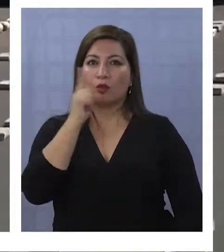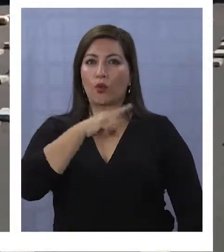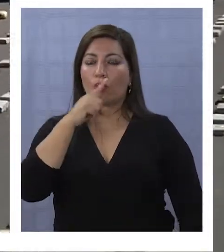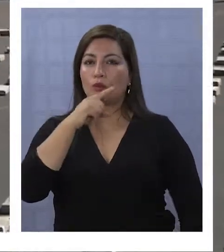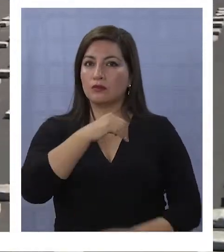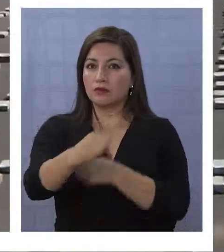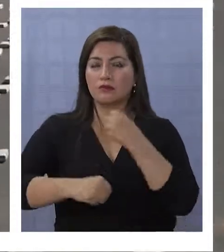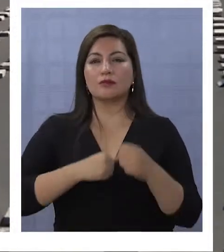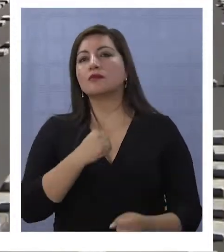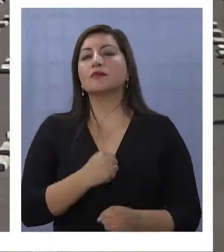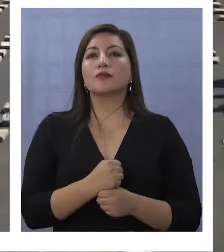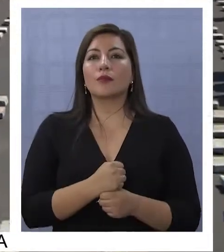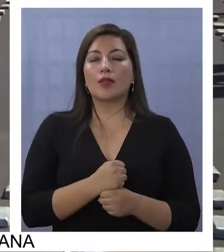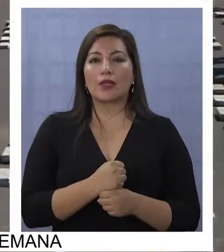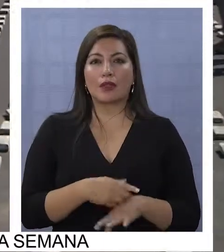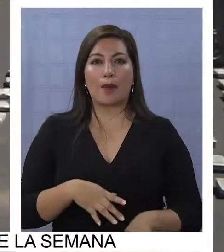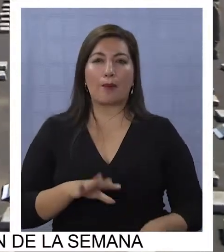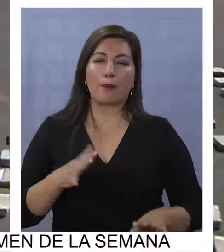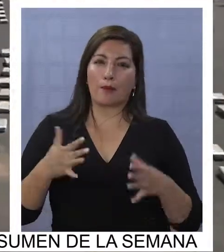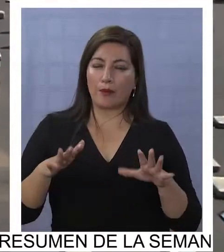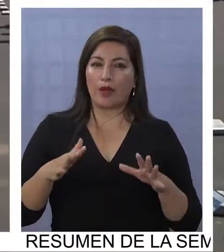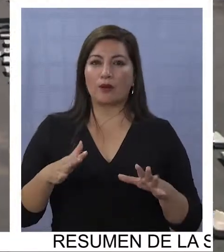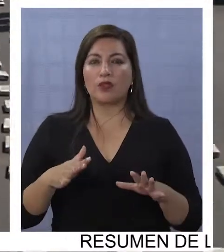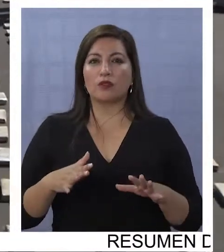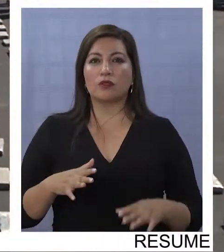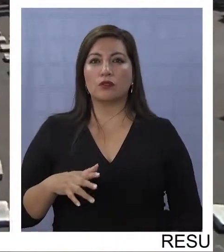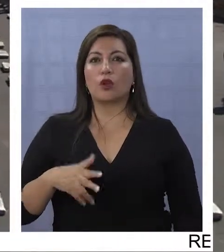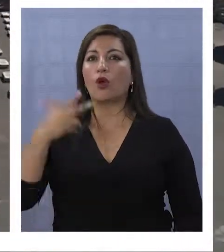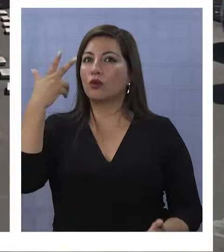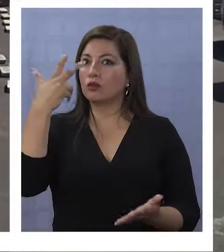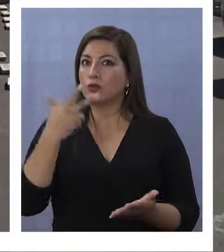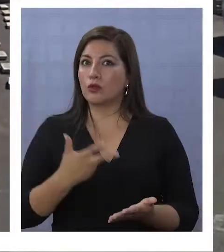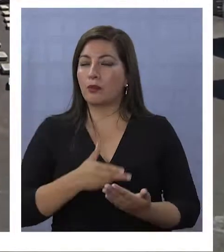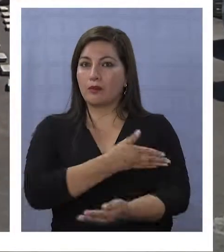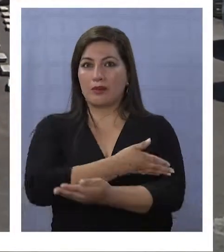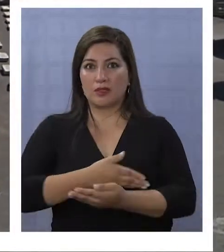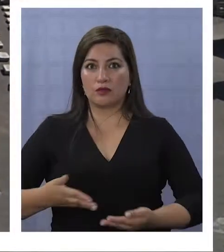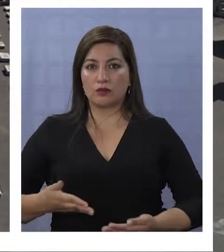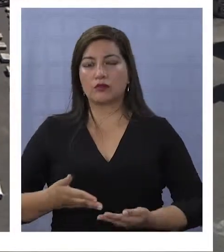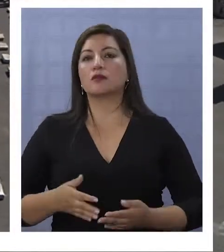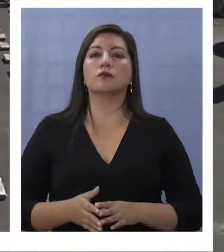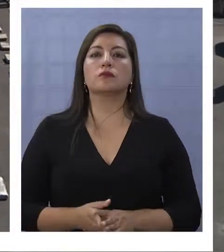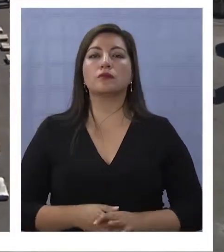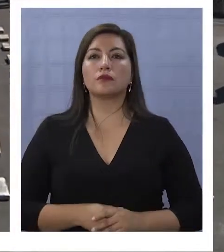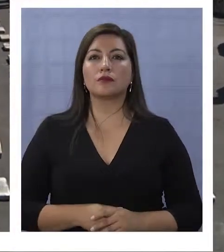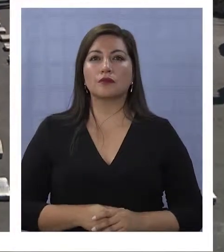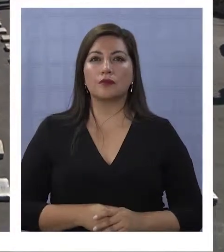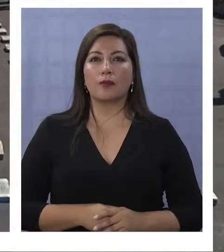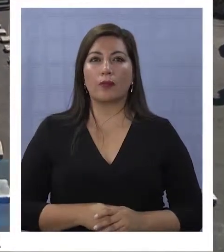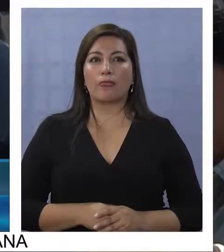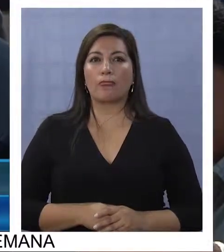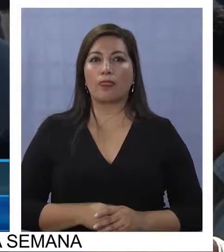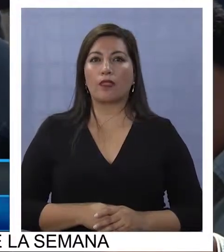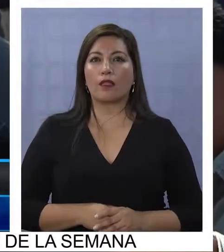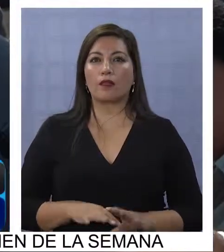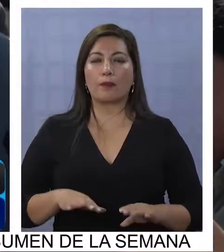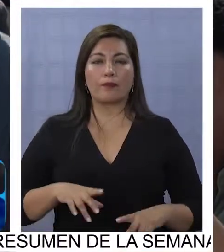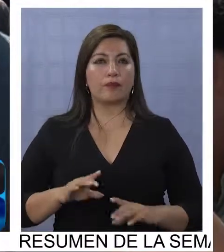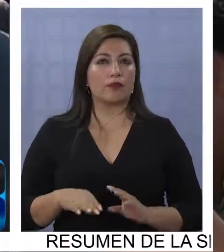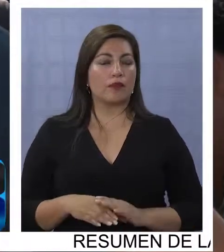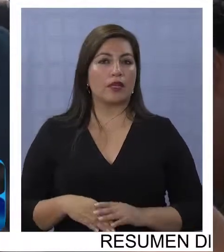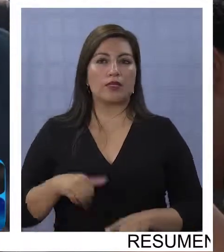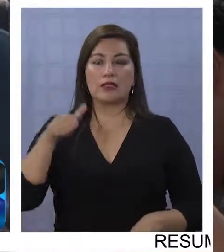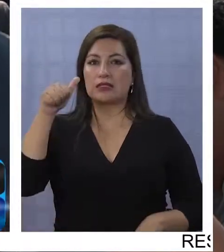últimos tiempos y podría ser avaluado en más de ocho mil millones de pesos. Más de seis millones de